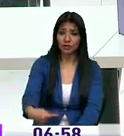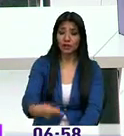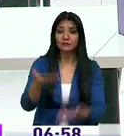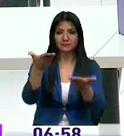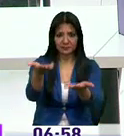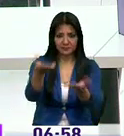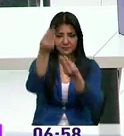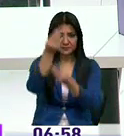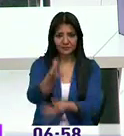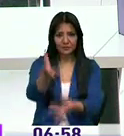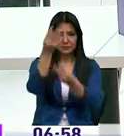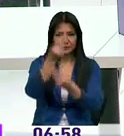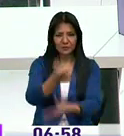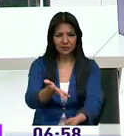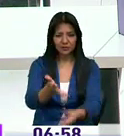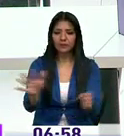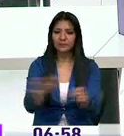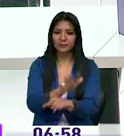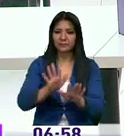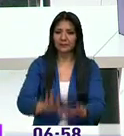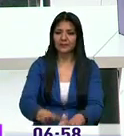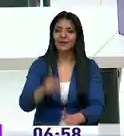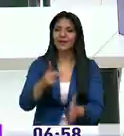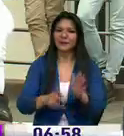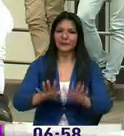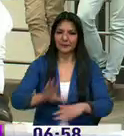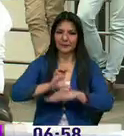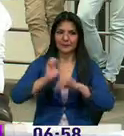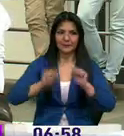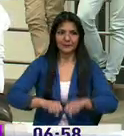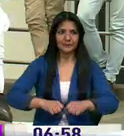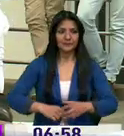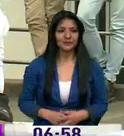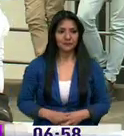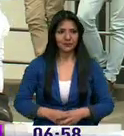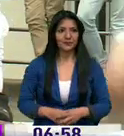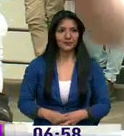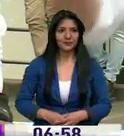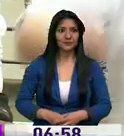hogares, llevándole todo lo que acontece en nuestro país. Una vez más,